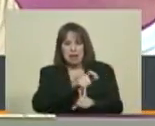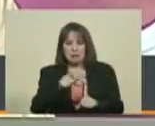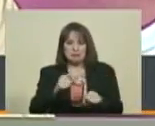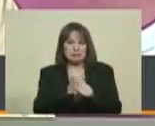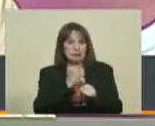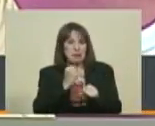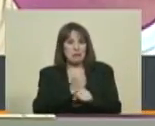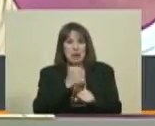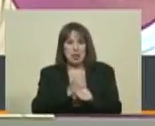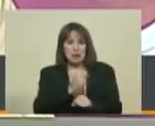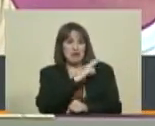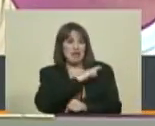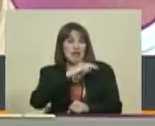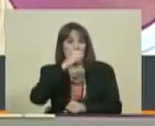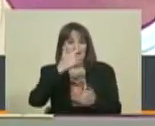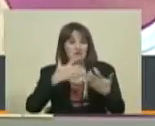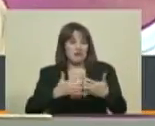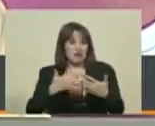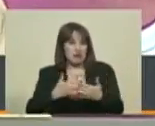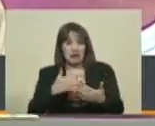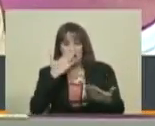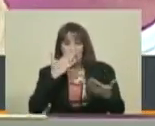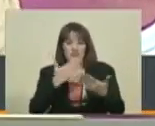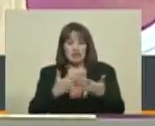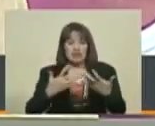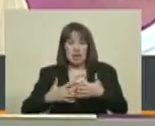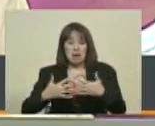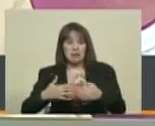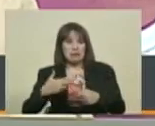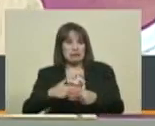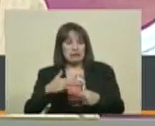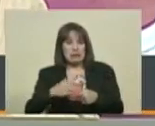principales mandos que estaban al frente de la industria.